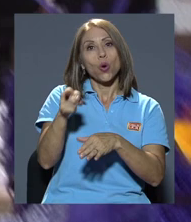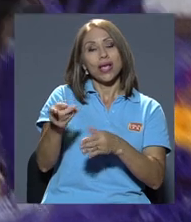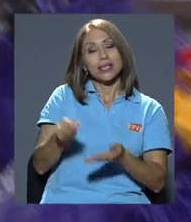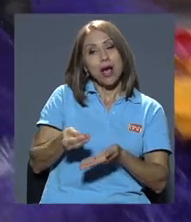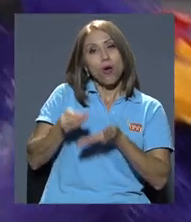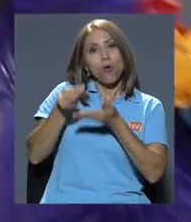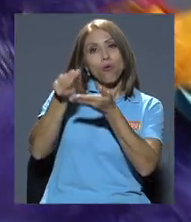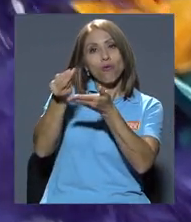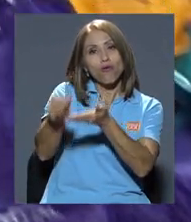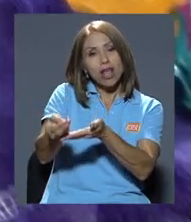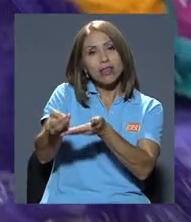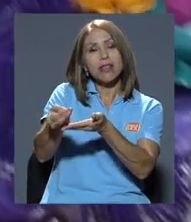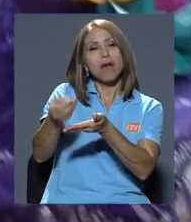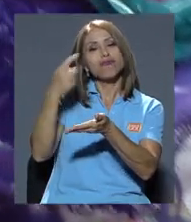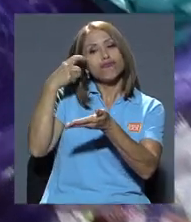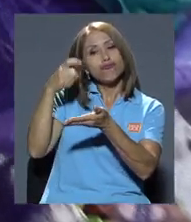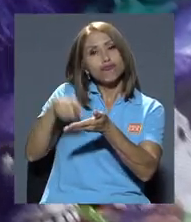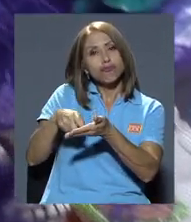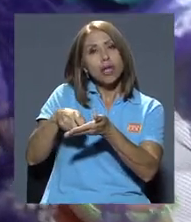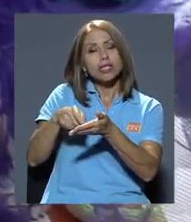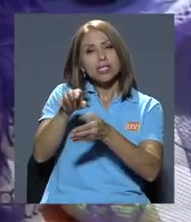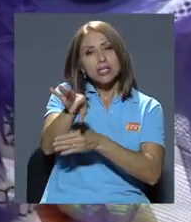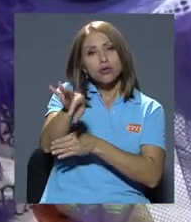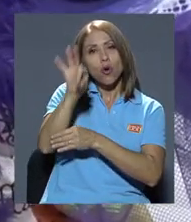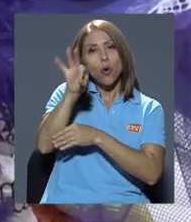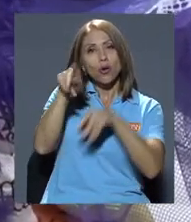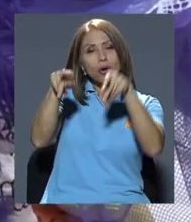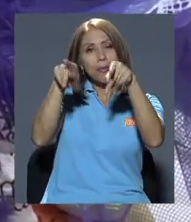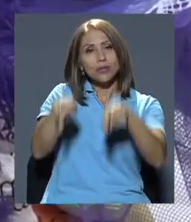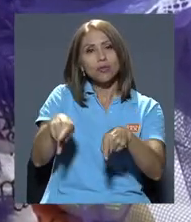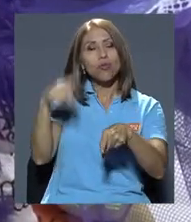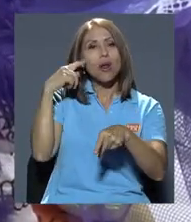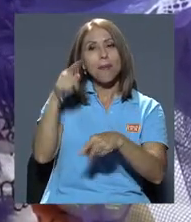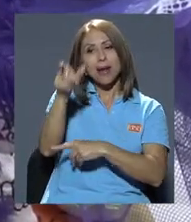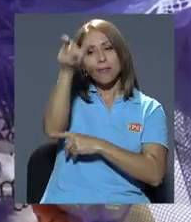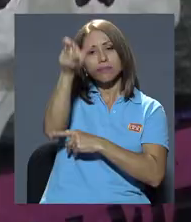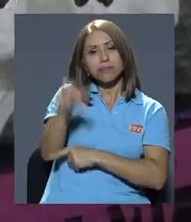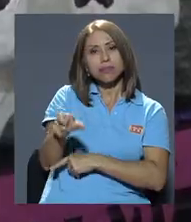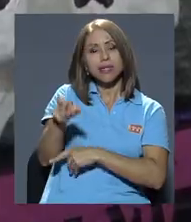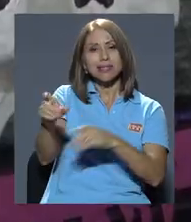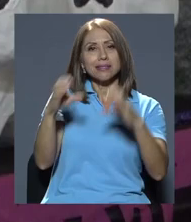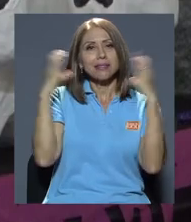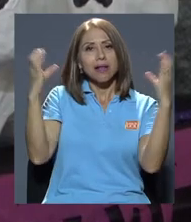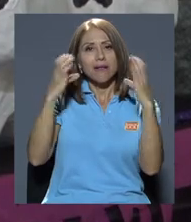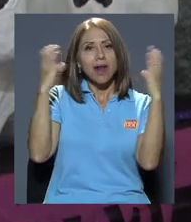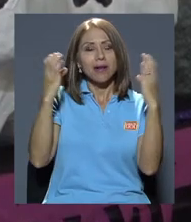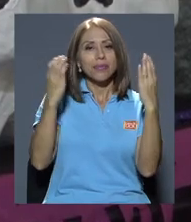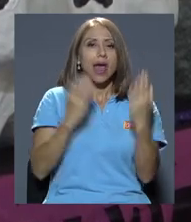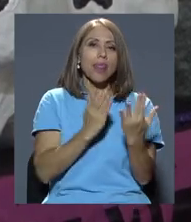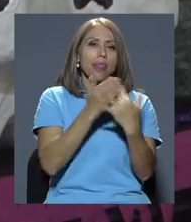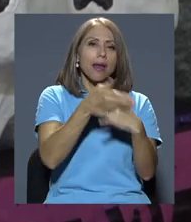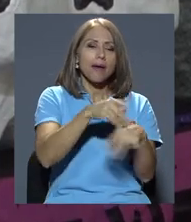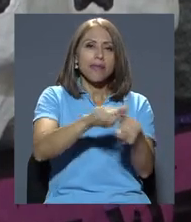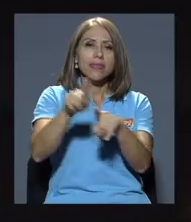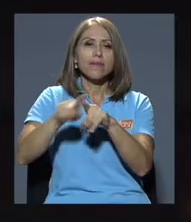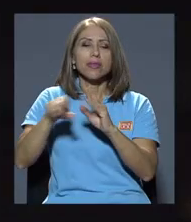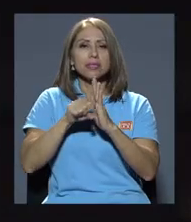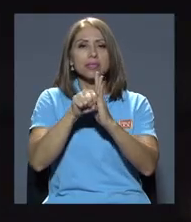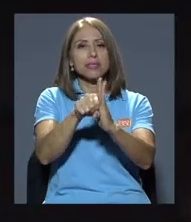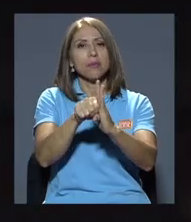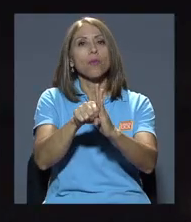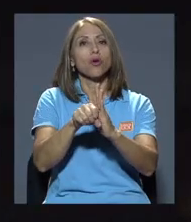generalmente una persona o un personaje a quien celebrar. Y se pretende a través de diferentes símbolos